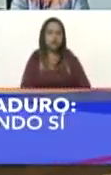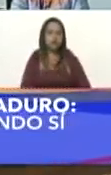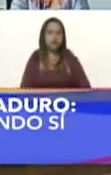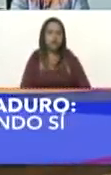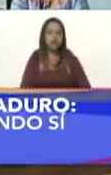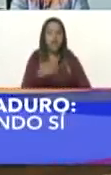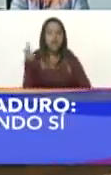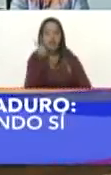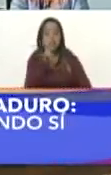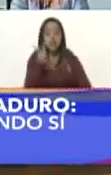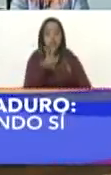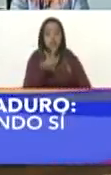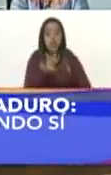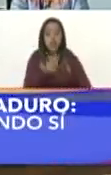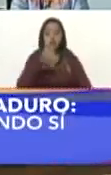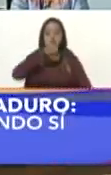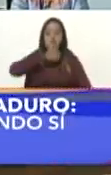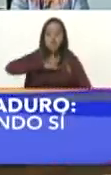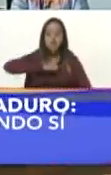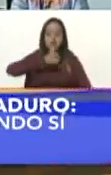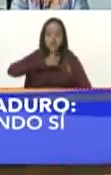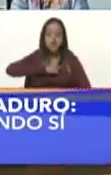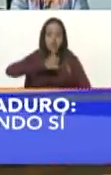Y Venezuela, con paciencia,